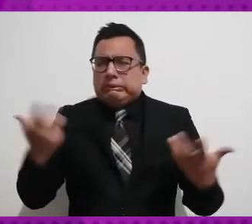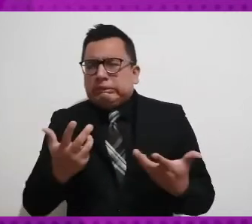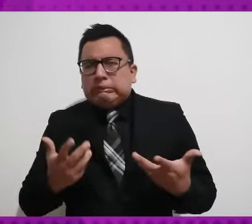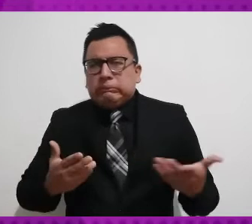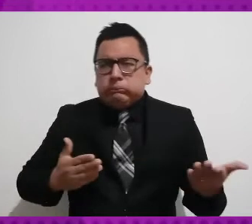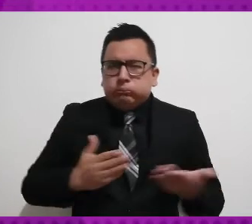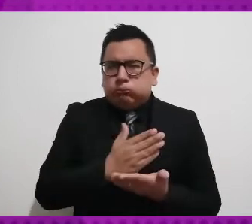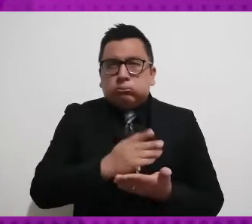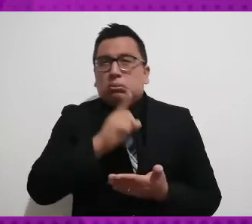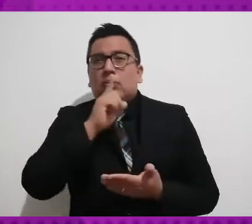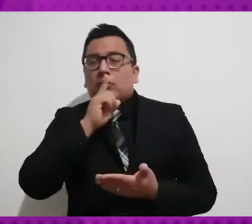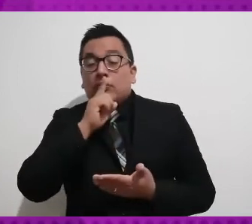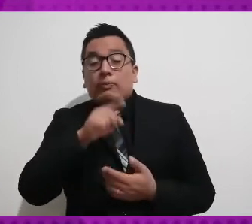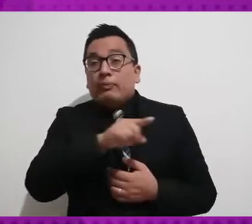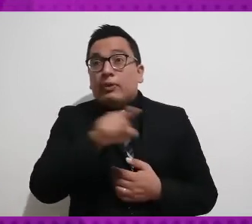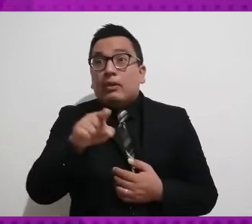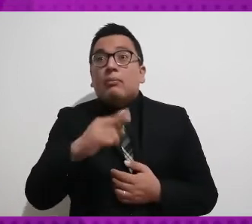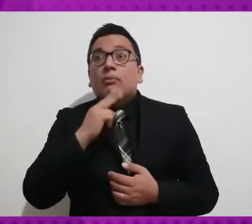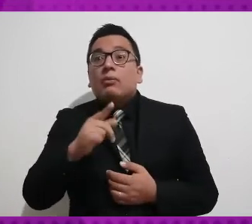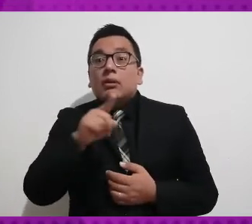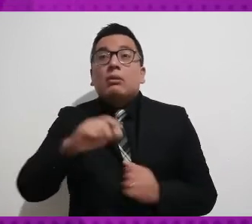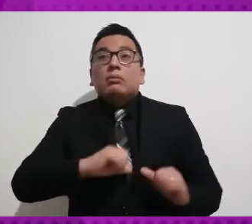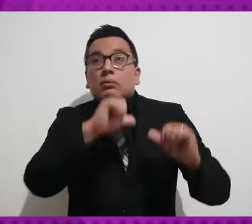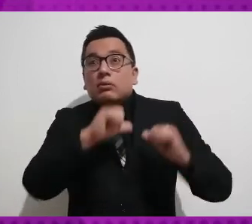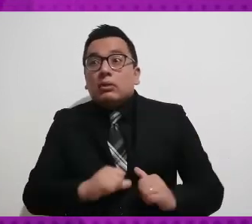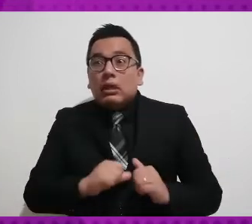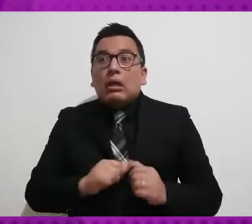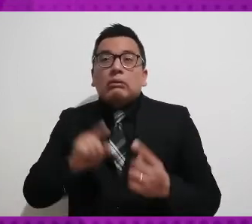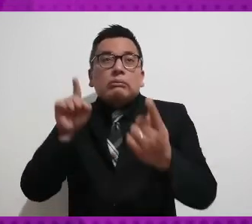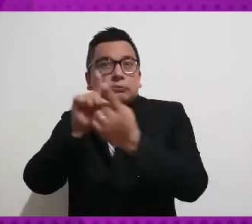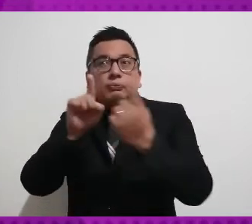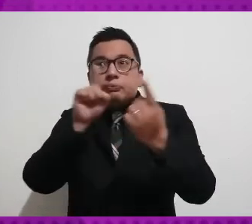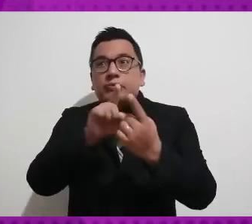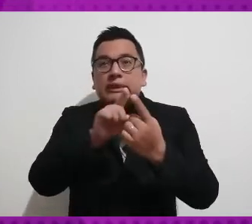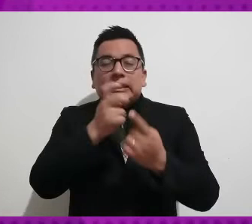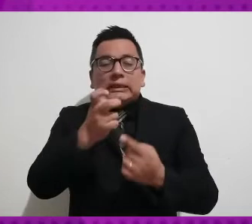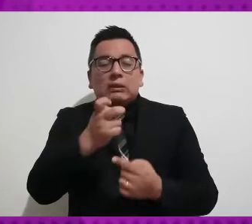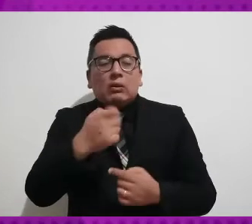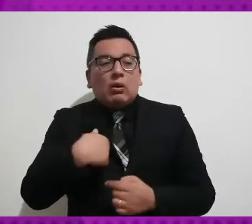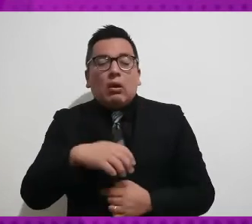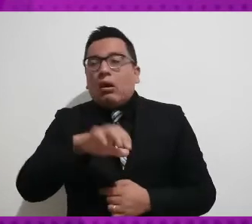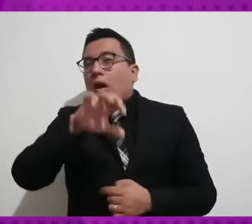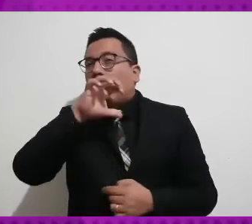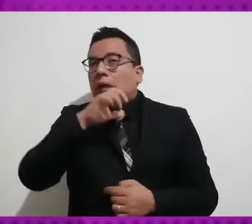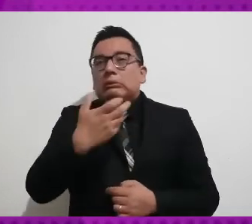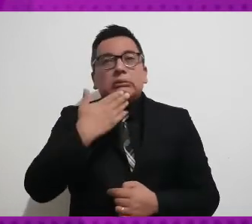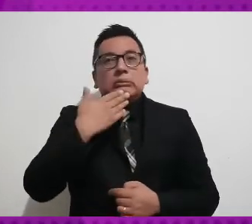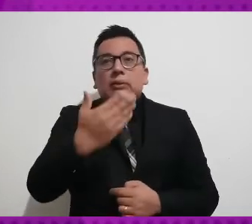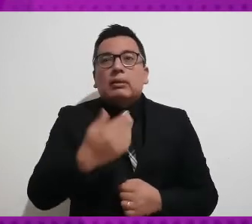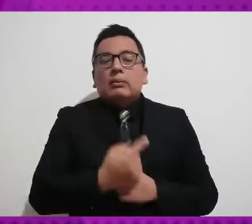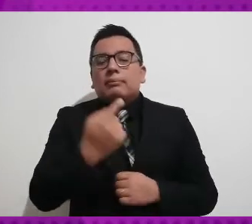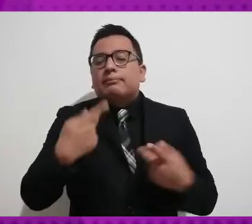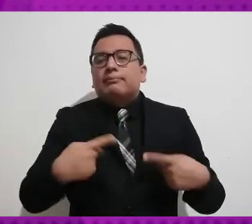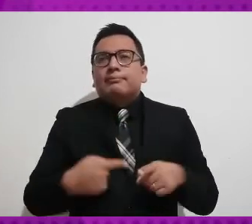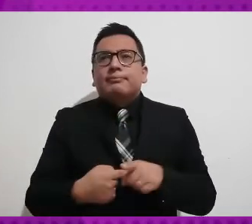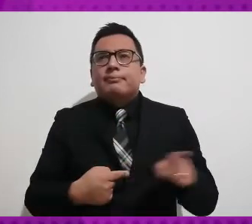una vez más, como me parece a mí, da siempre un ejemplo de civilidad y de comportamiento